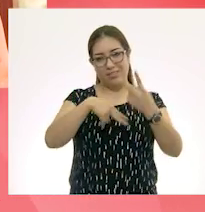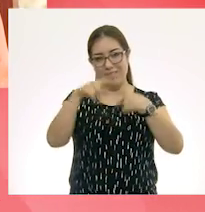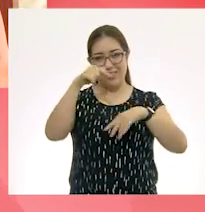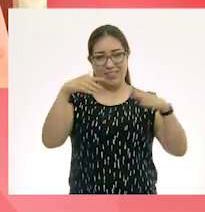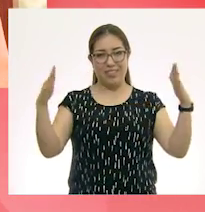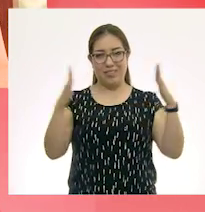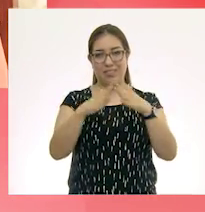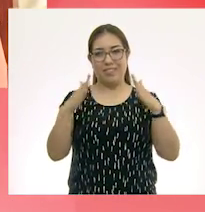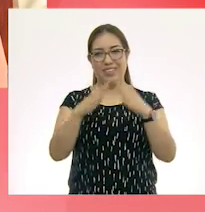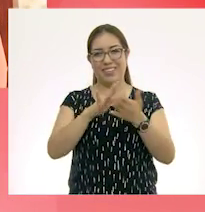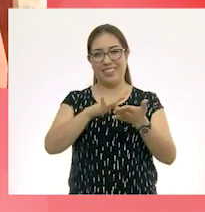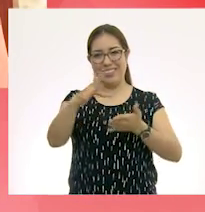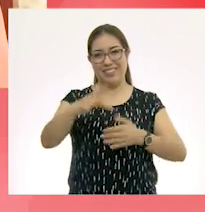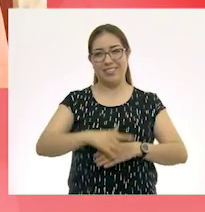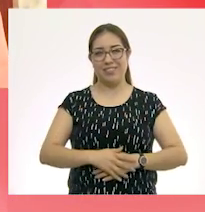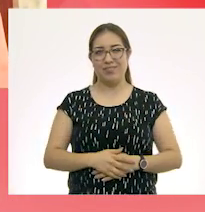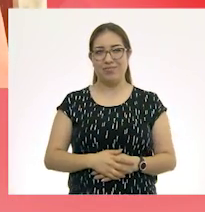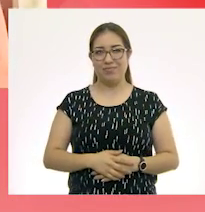cori